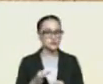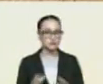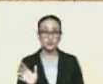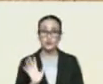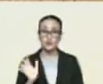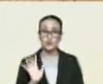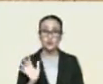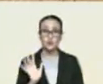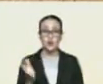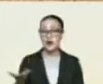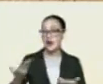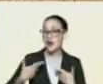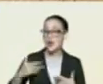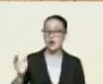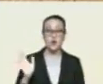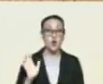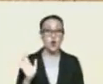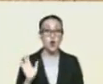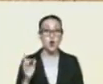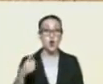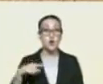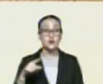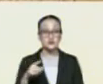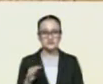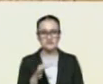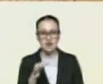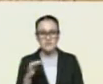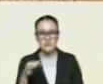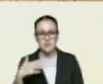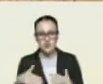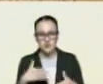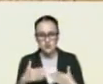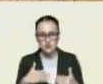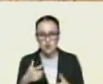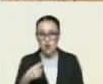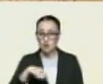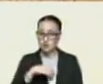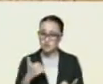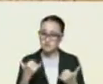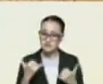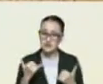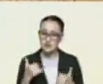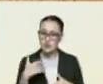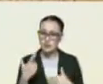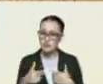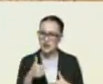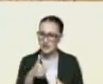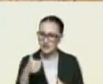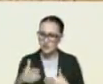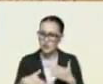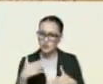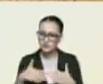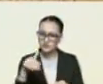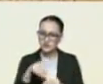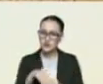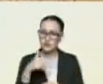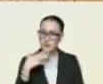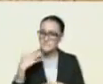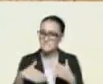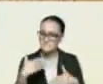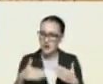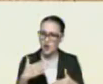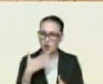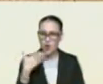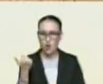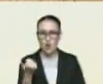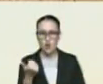casualidad ni nos los han regalado. Lo hemos venido perfeccionando con el tiempo. Cada proceso electoral lo hemos venido mejorando